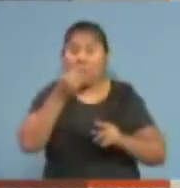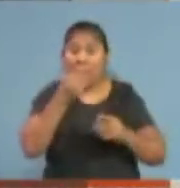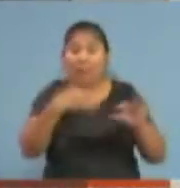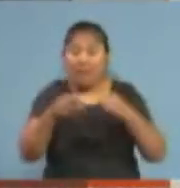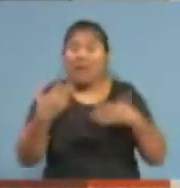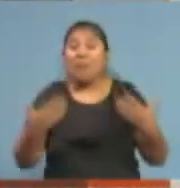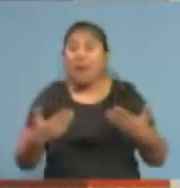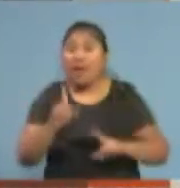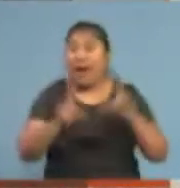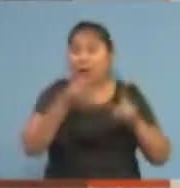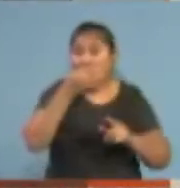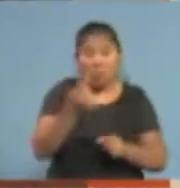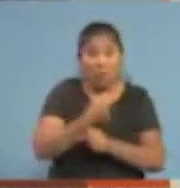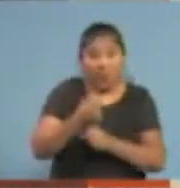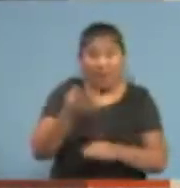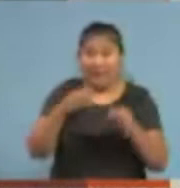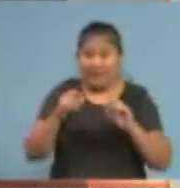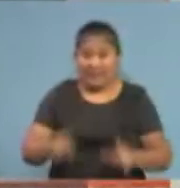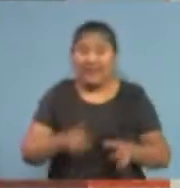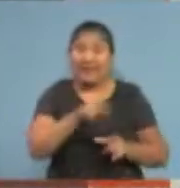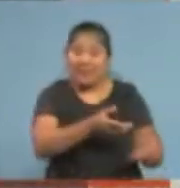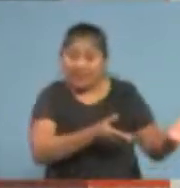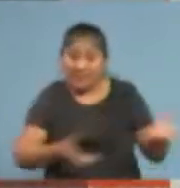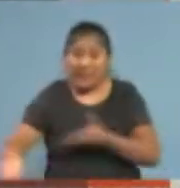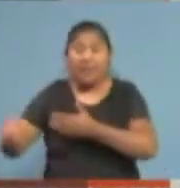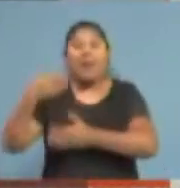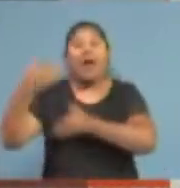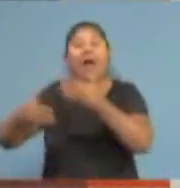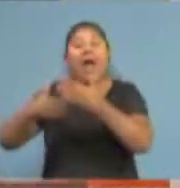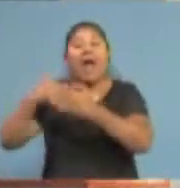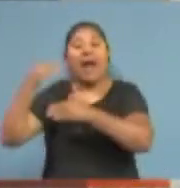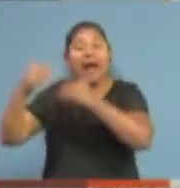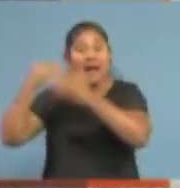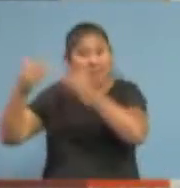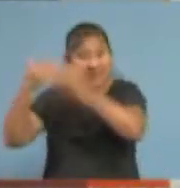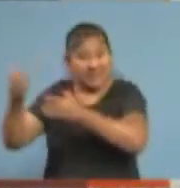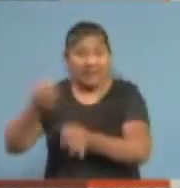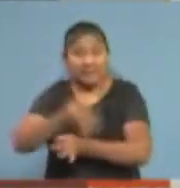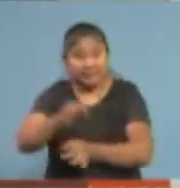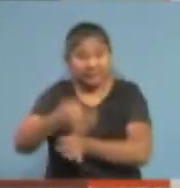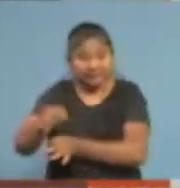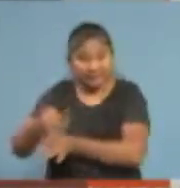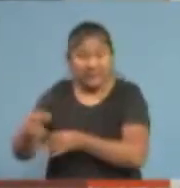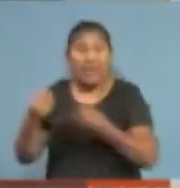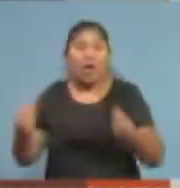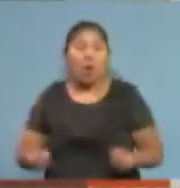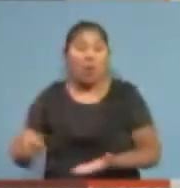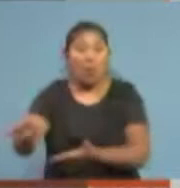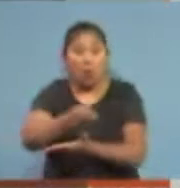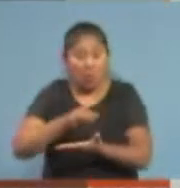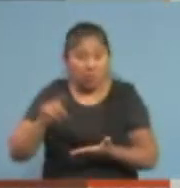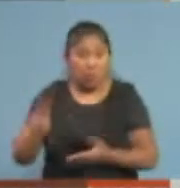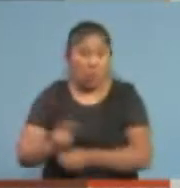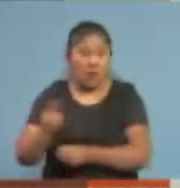realizando lo que son los cursos a esta gente de manipulación de alimentos que ya por decreto este el intendente